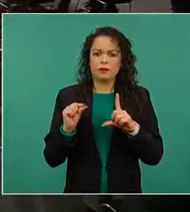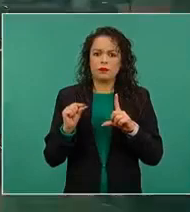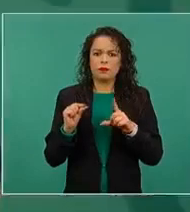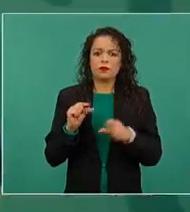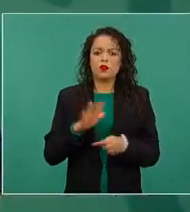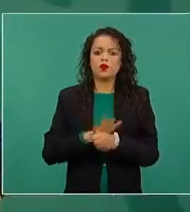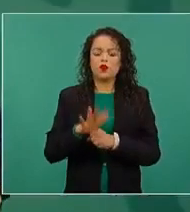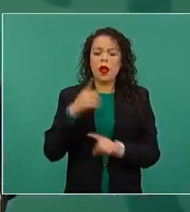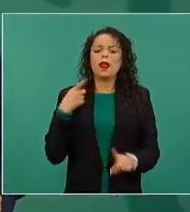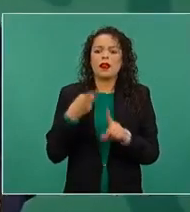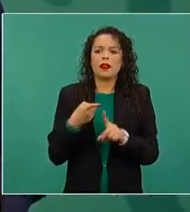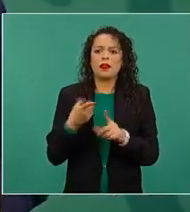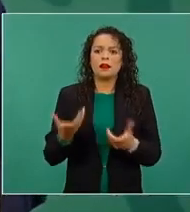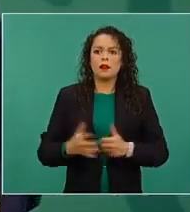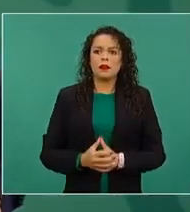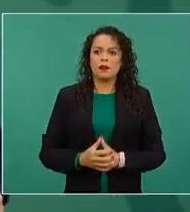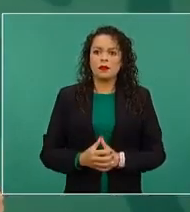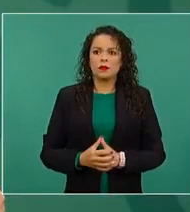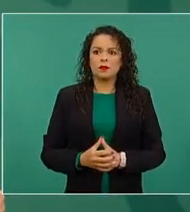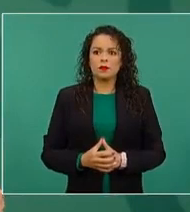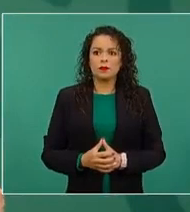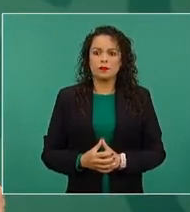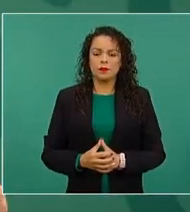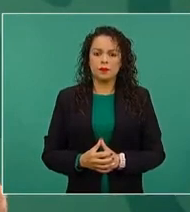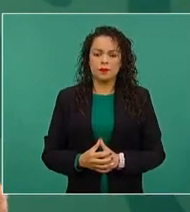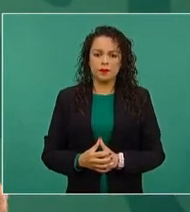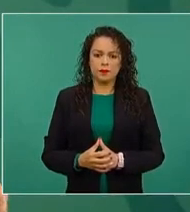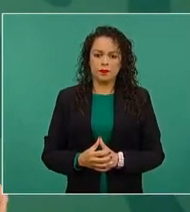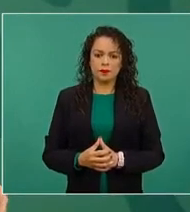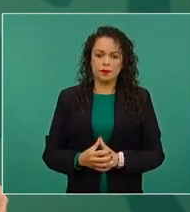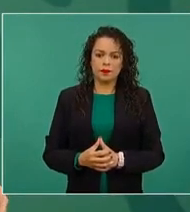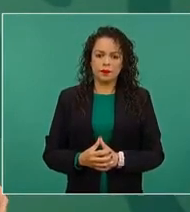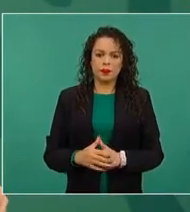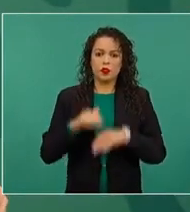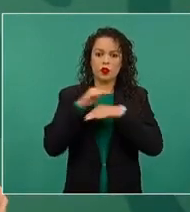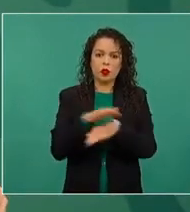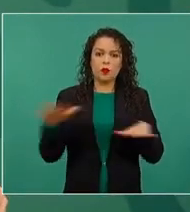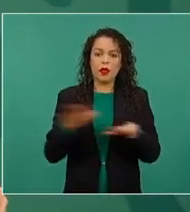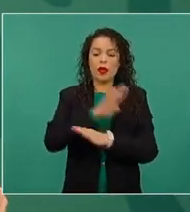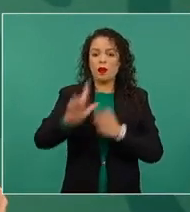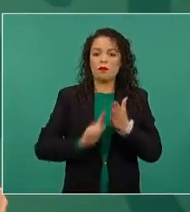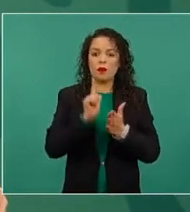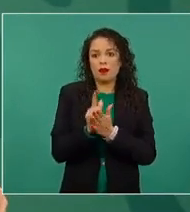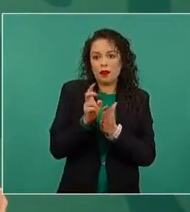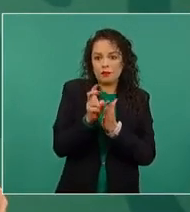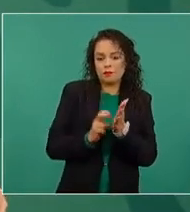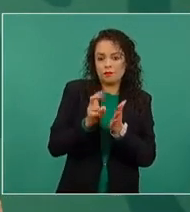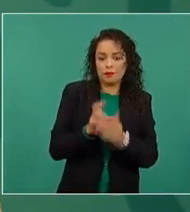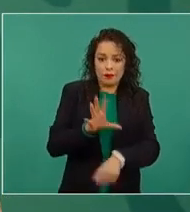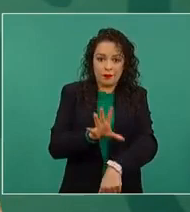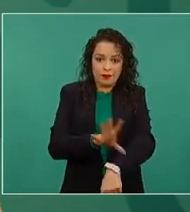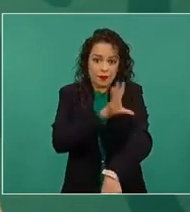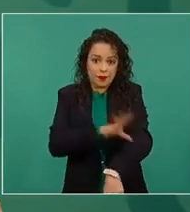El porqué de la reforma eléctrica, que la gente